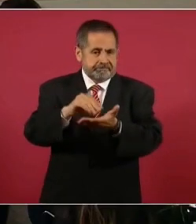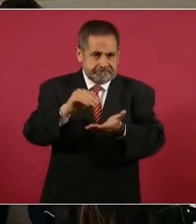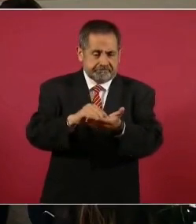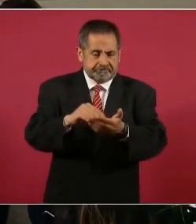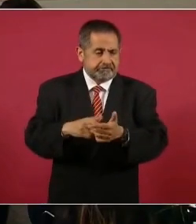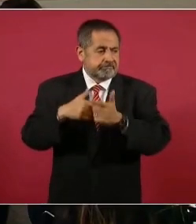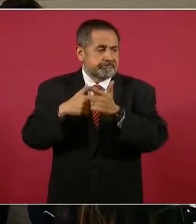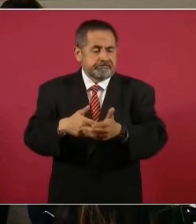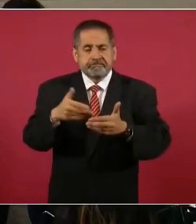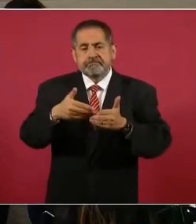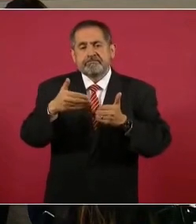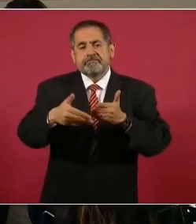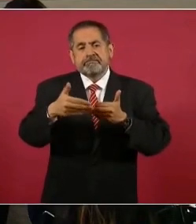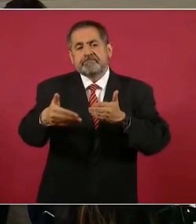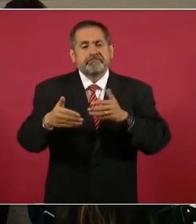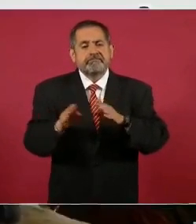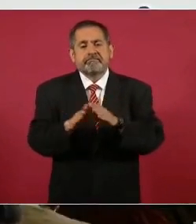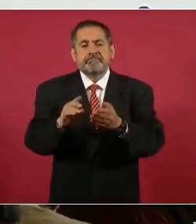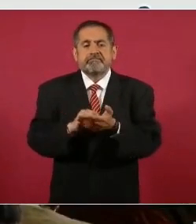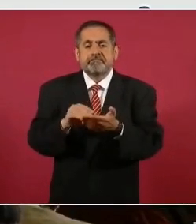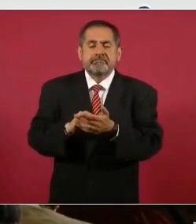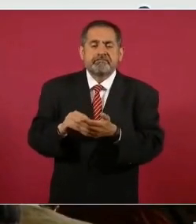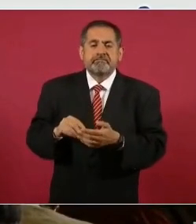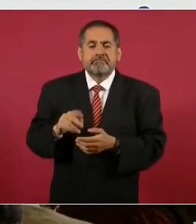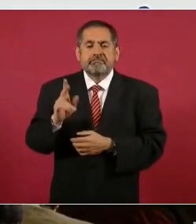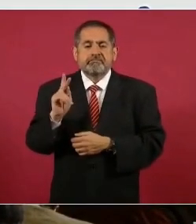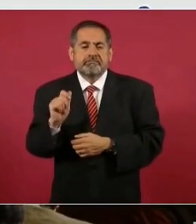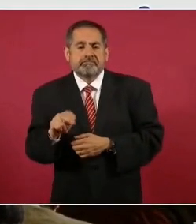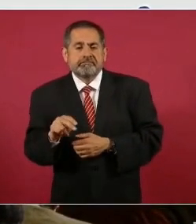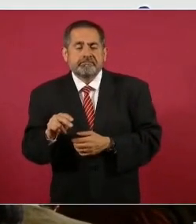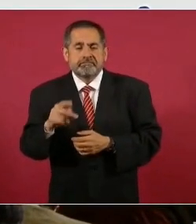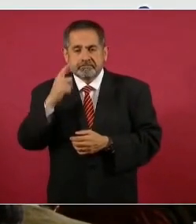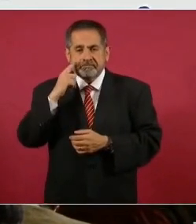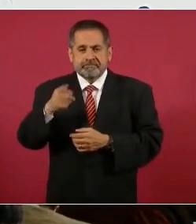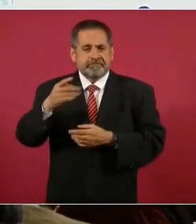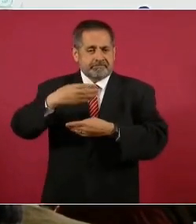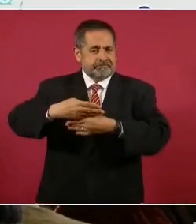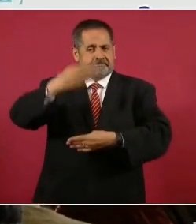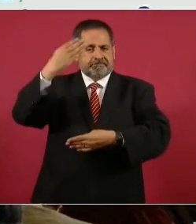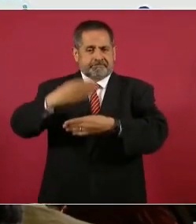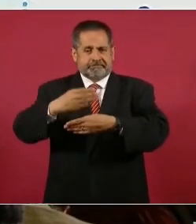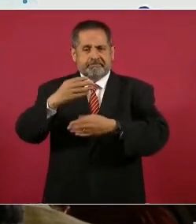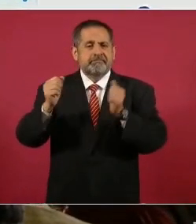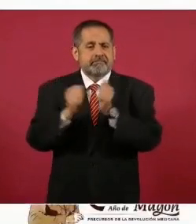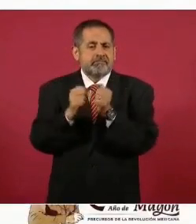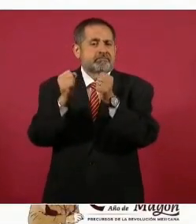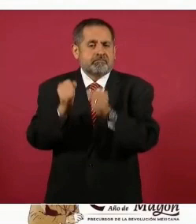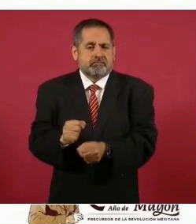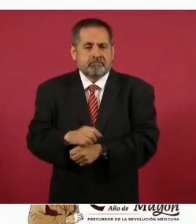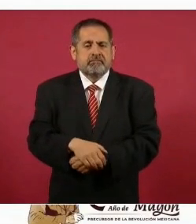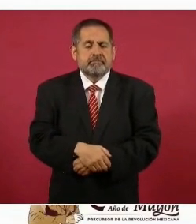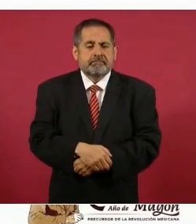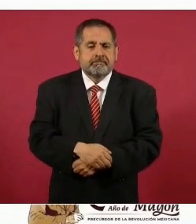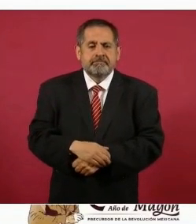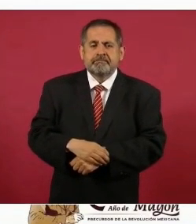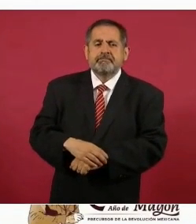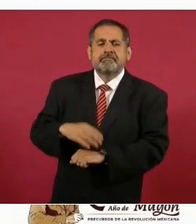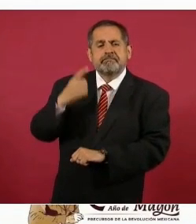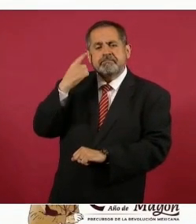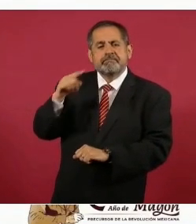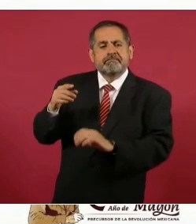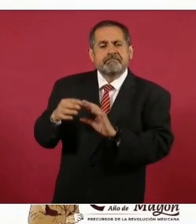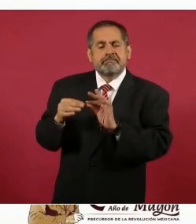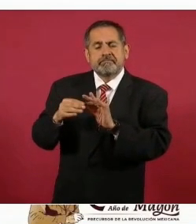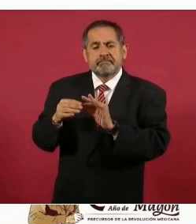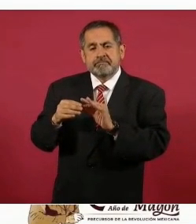continúa con el plan caseta segura lo que evita la pérdida